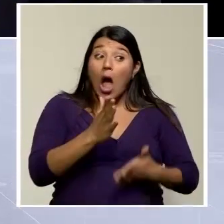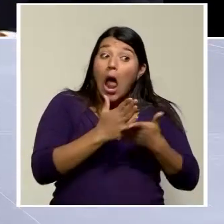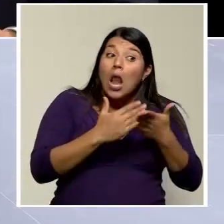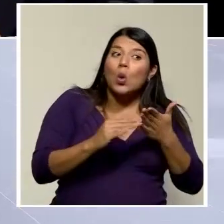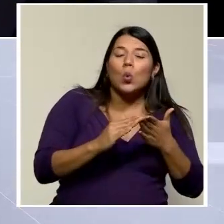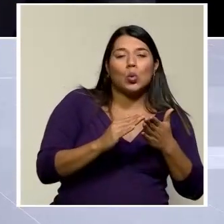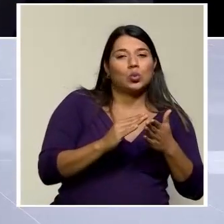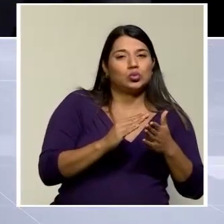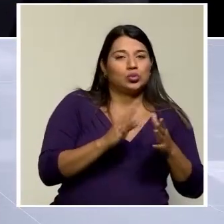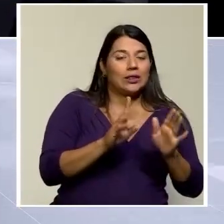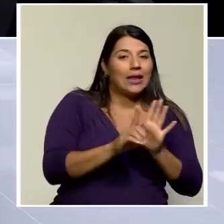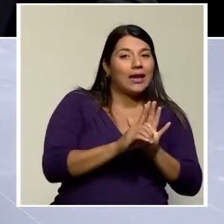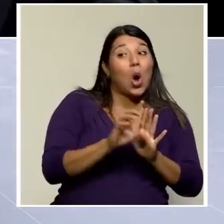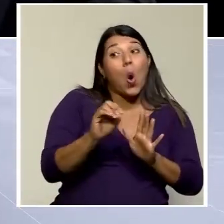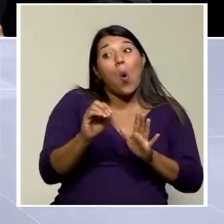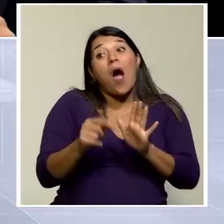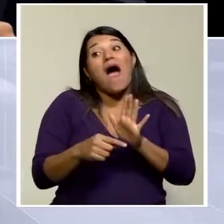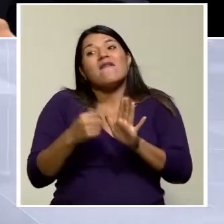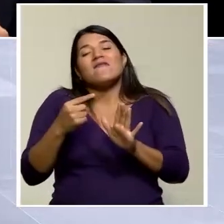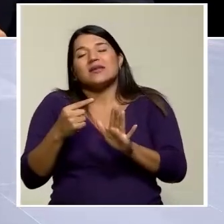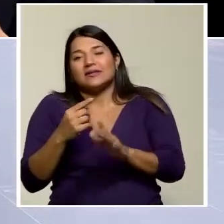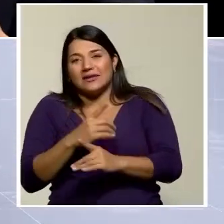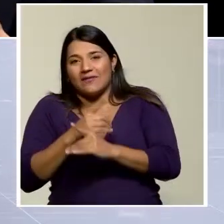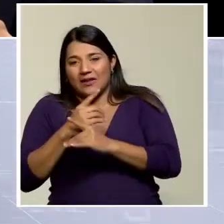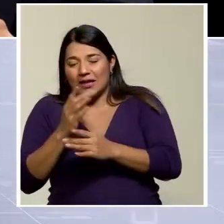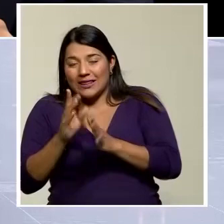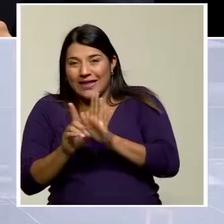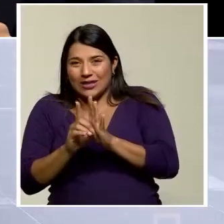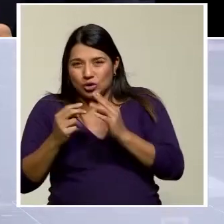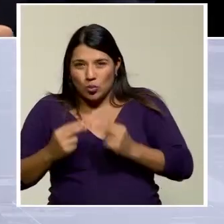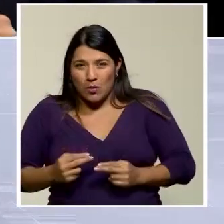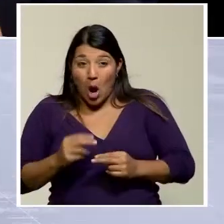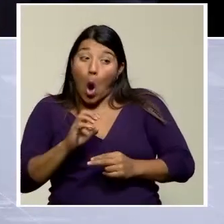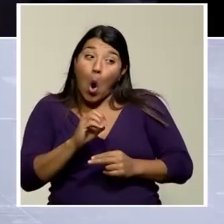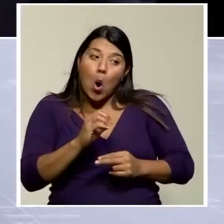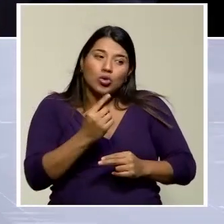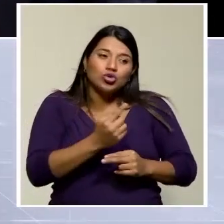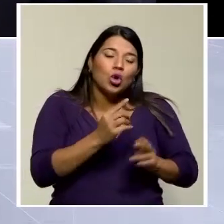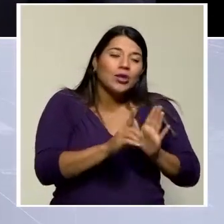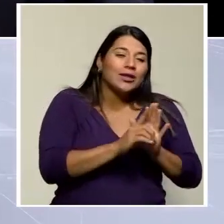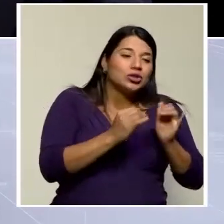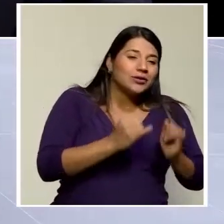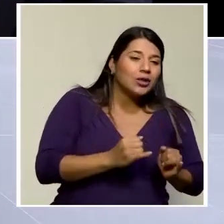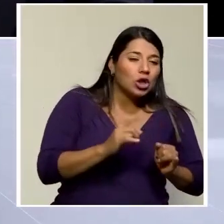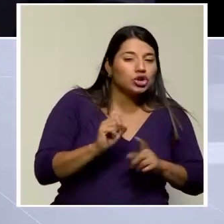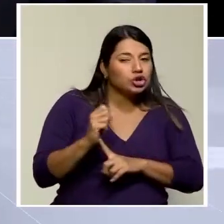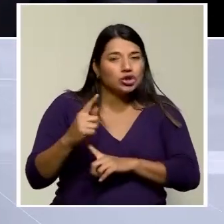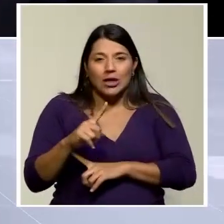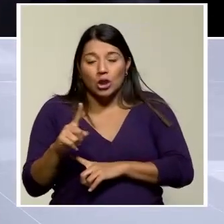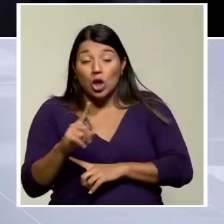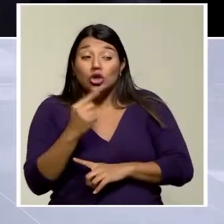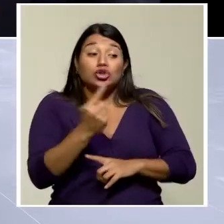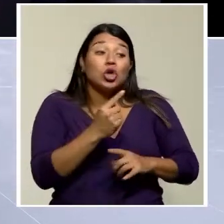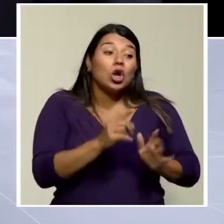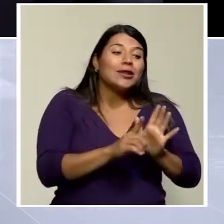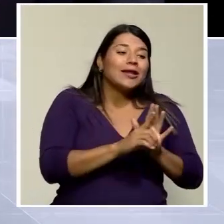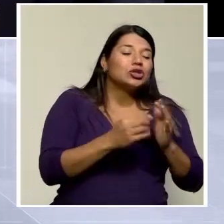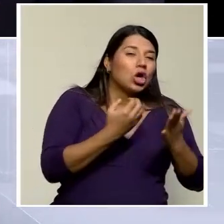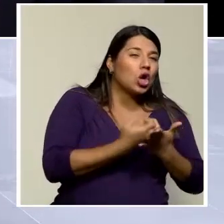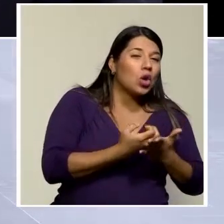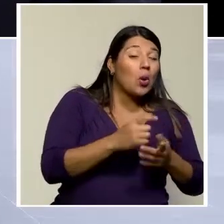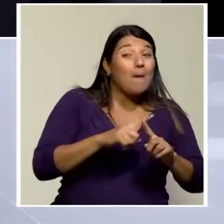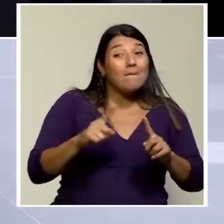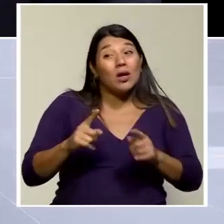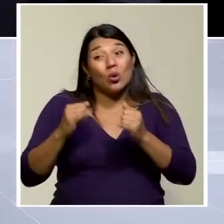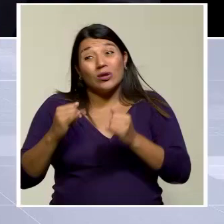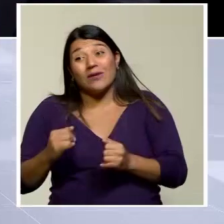solo a veces, no solo los individuales y los sociales, no solo los económicos, pero los individuales